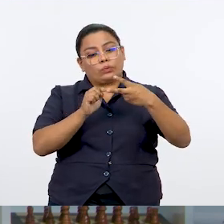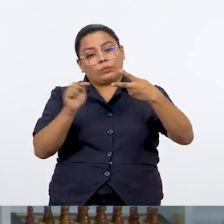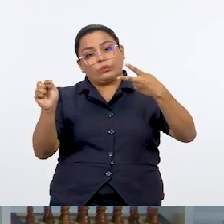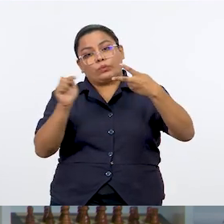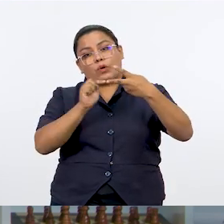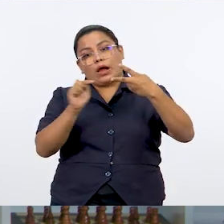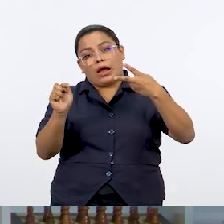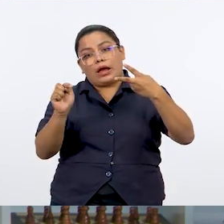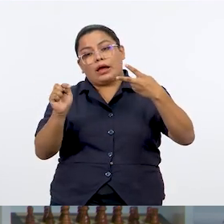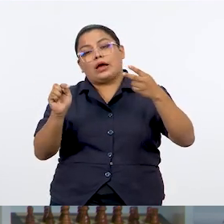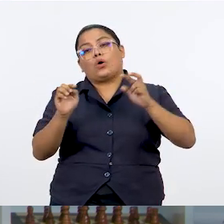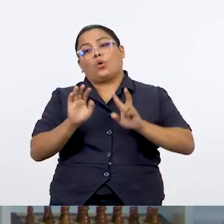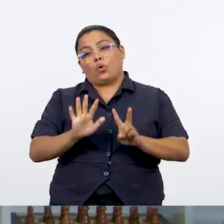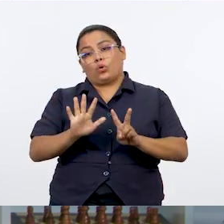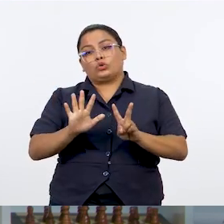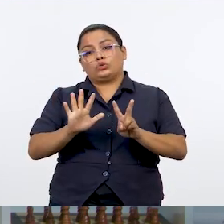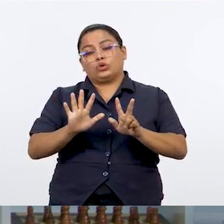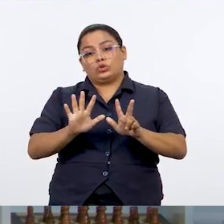hacerlo.